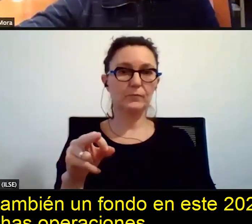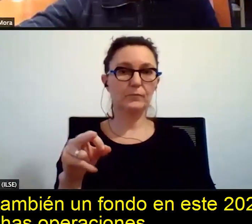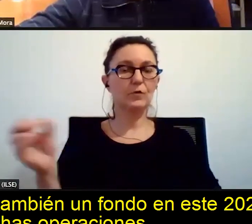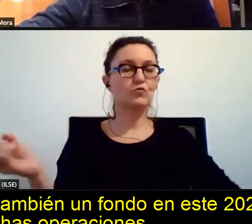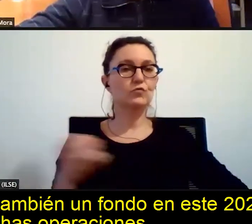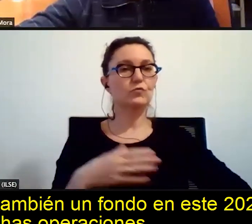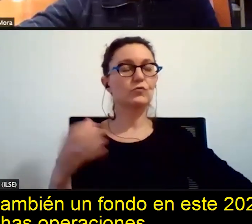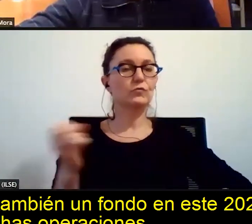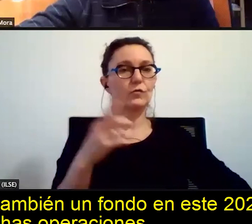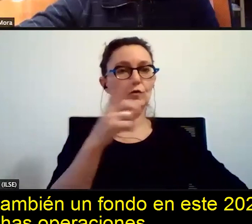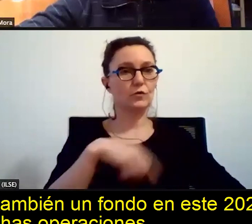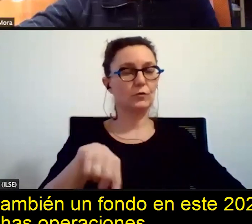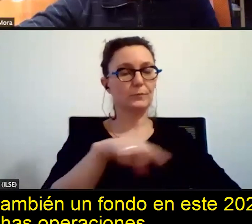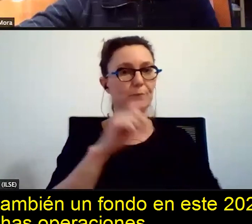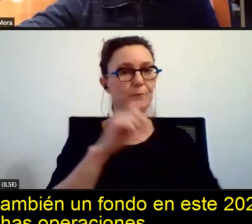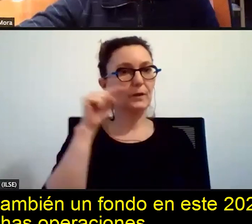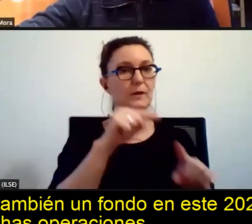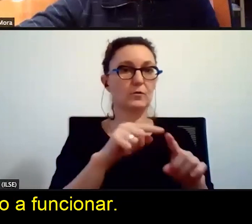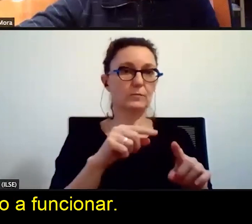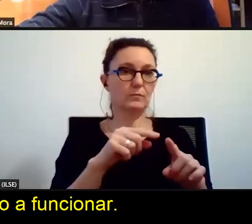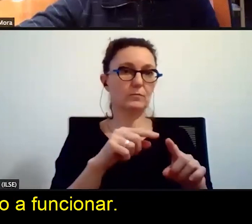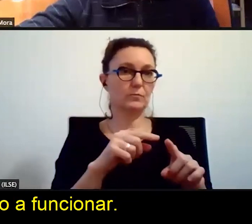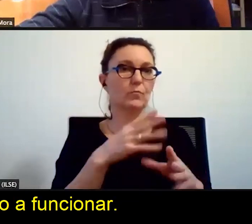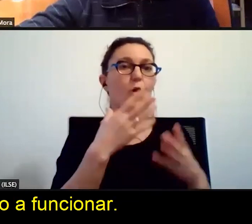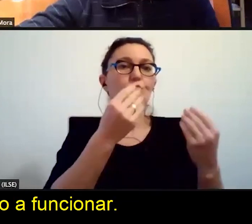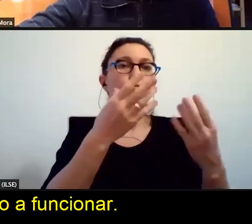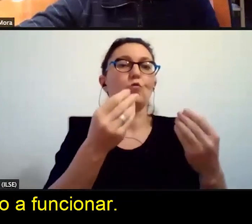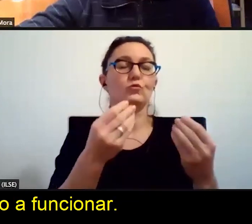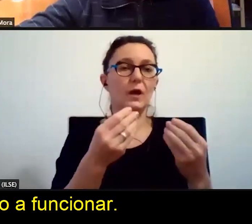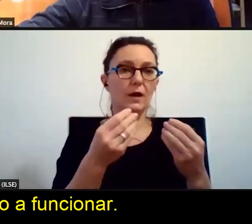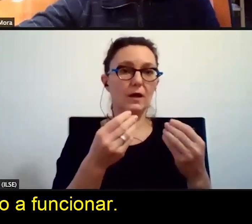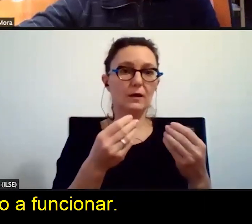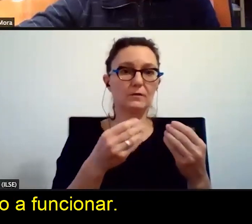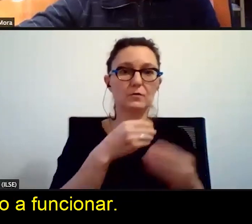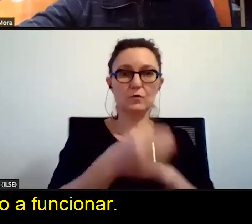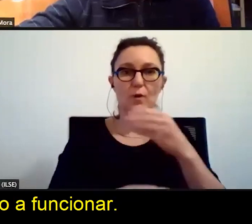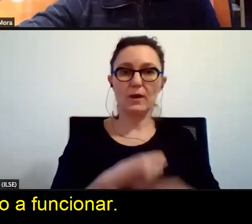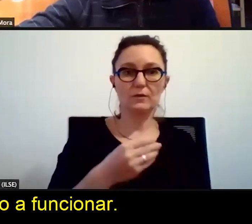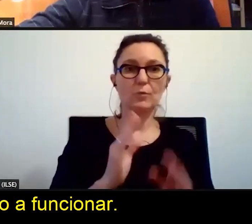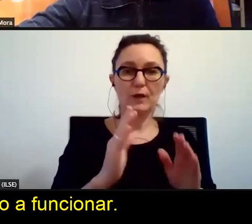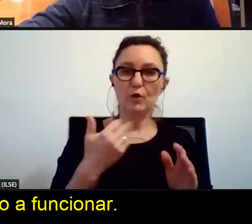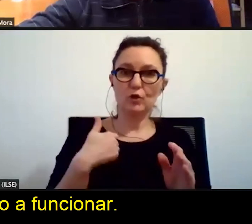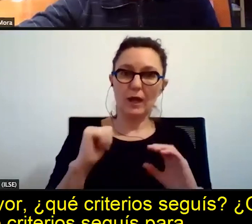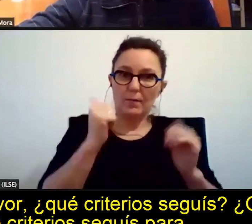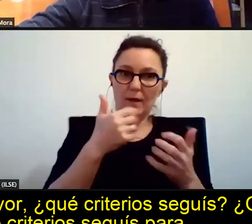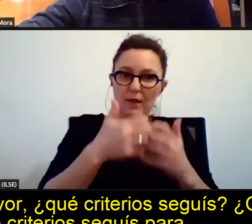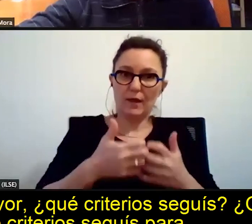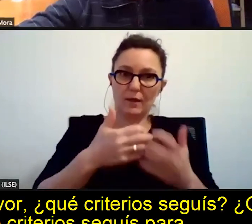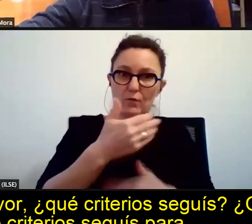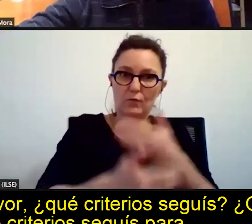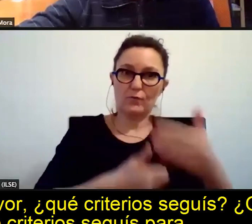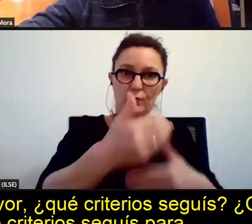realizado no muchas operaciones, pero bueno, ya ha empezado a funcionar. En la misma línea que